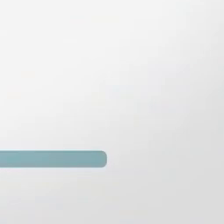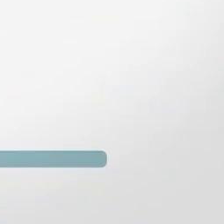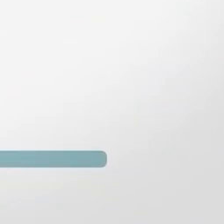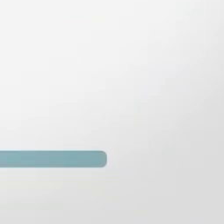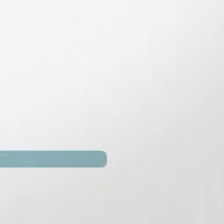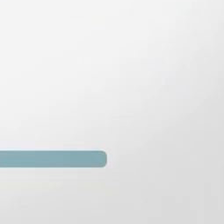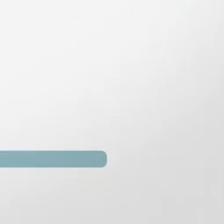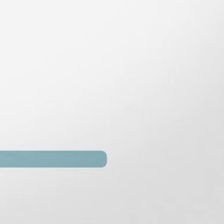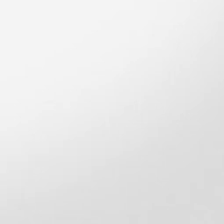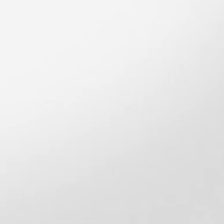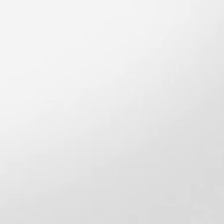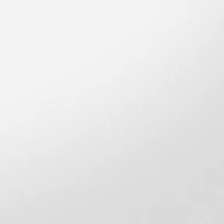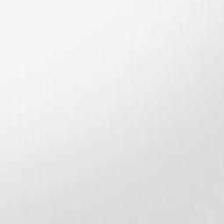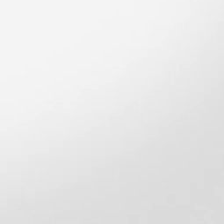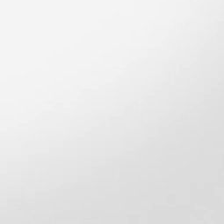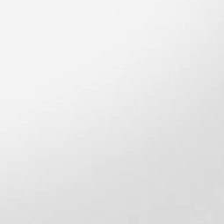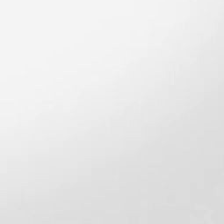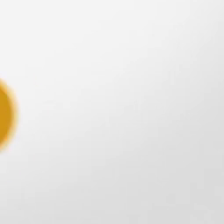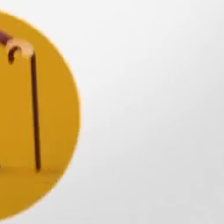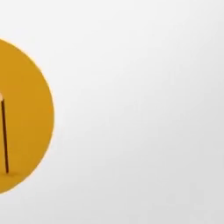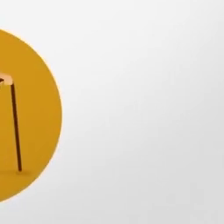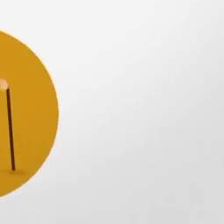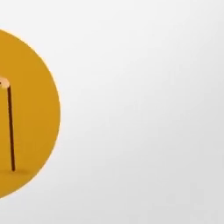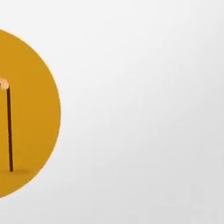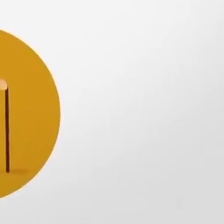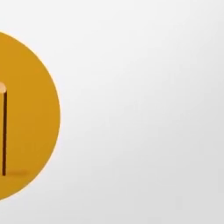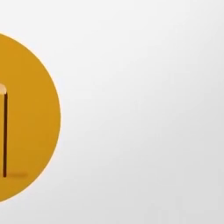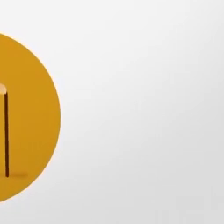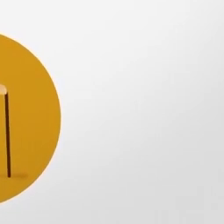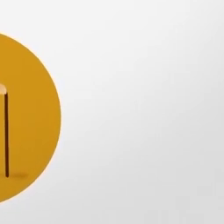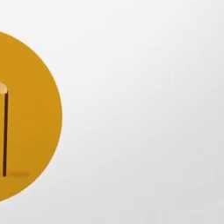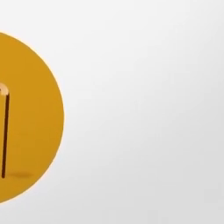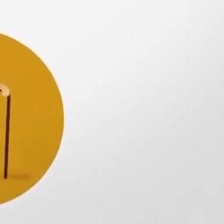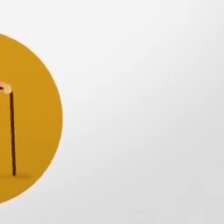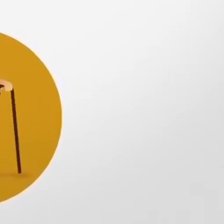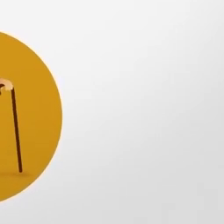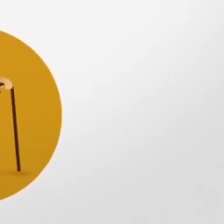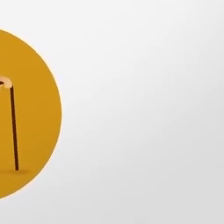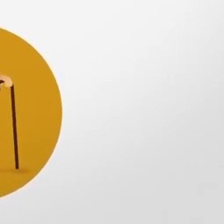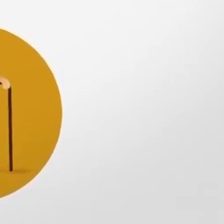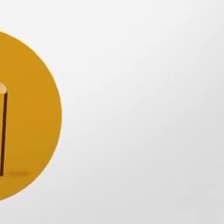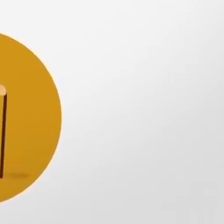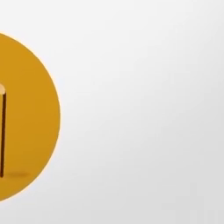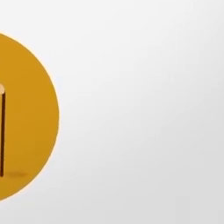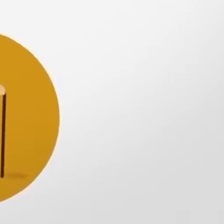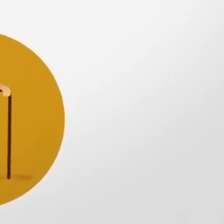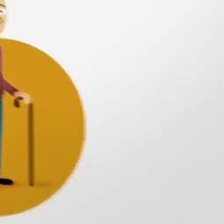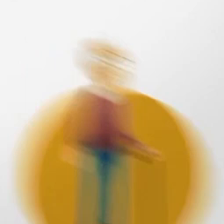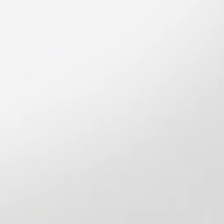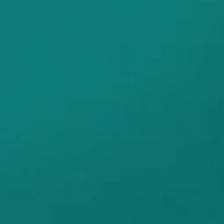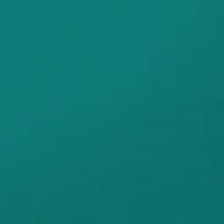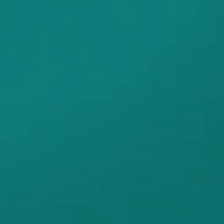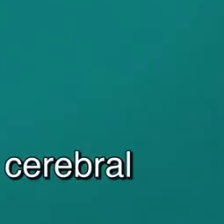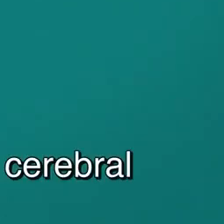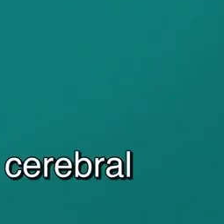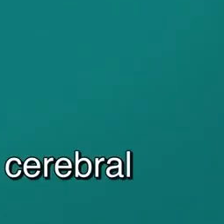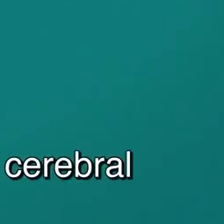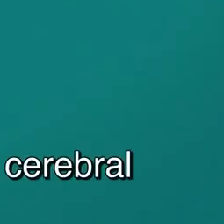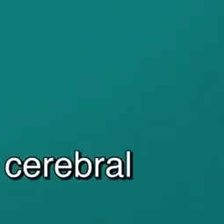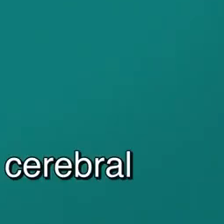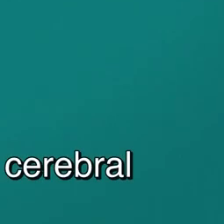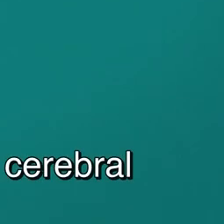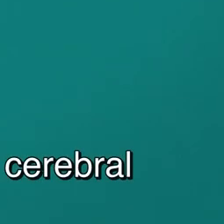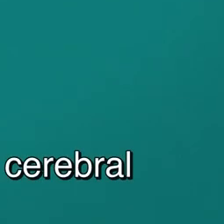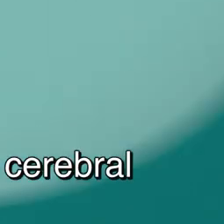antes posible, ya que cada minuto que pasa en un infarto cerebral daña miles de neuronas que pueden dejar secuelas severas. Entre